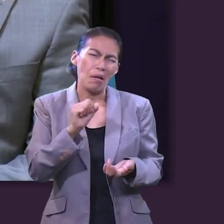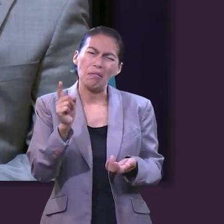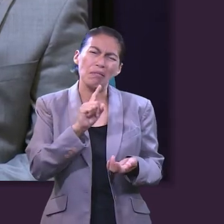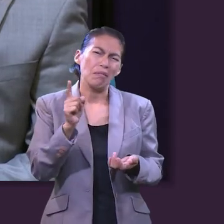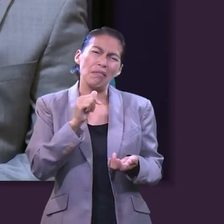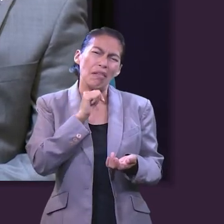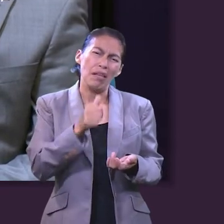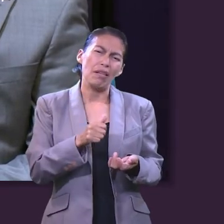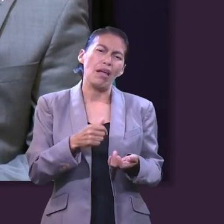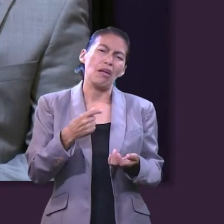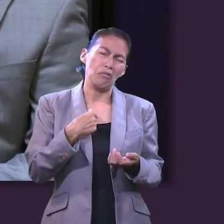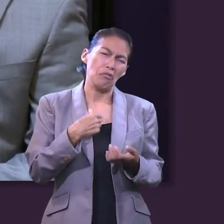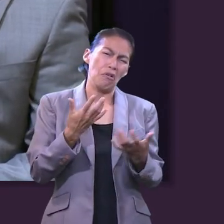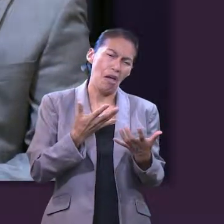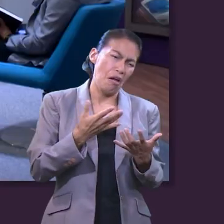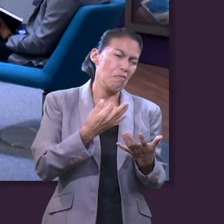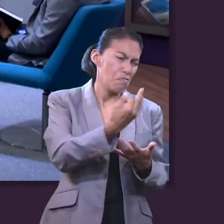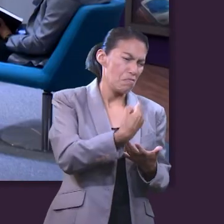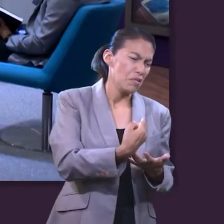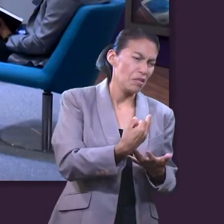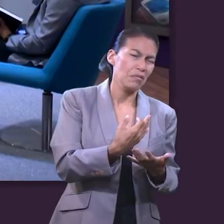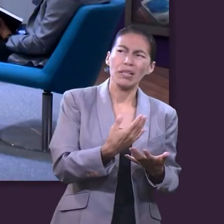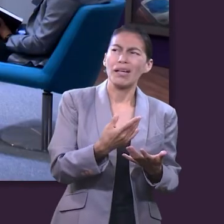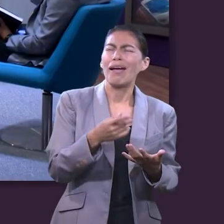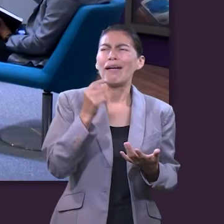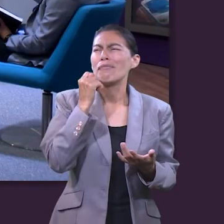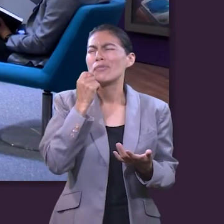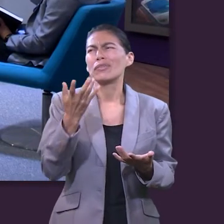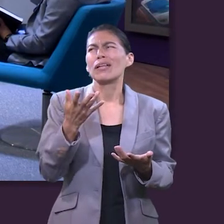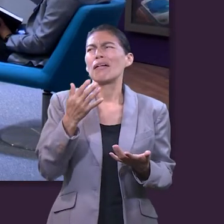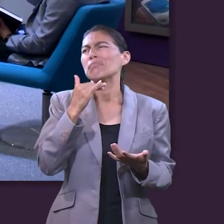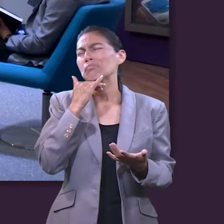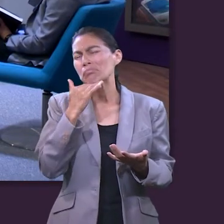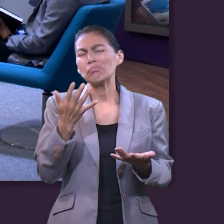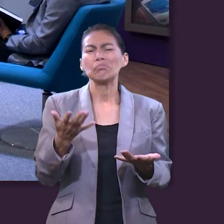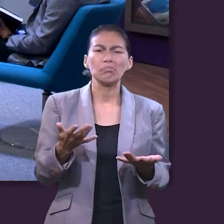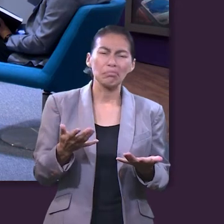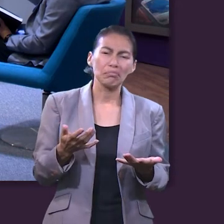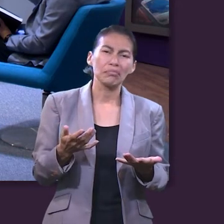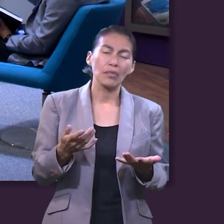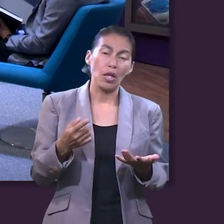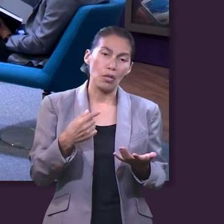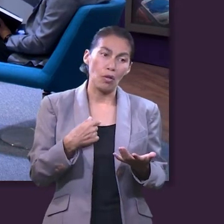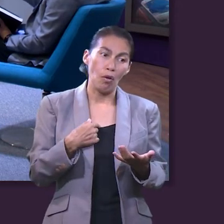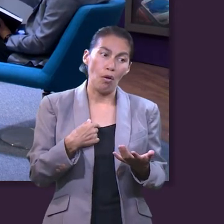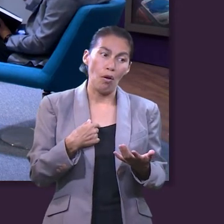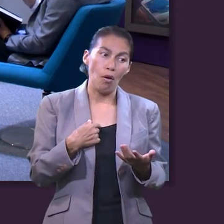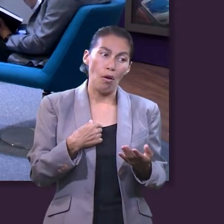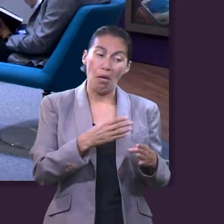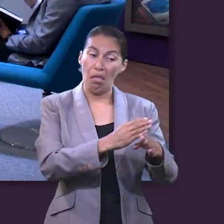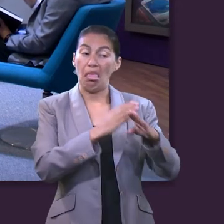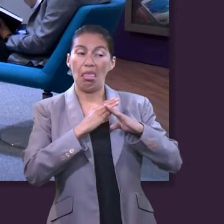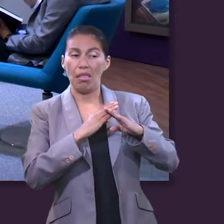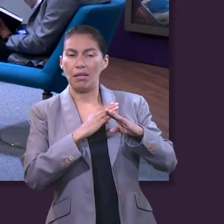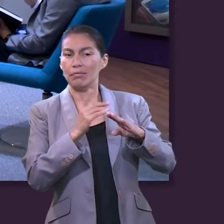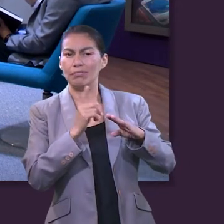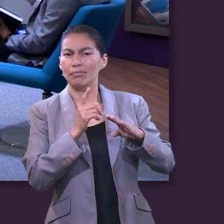un poquito no hace daño. Si hago eso o aquello, no es mucho.